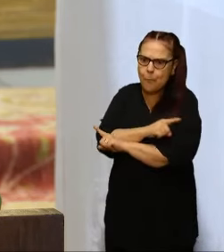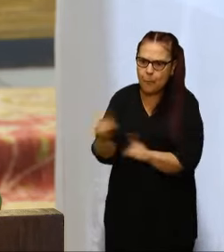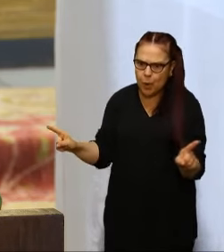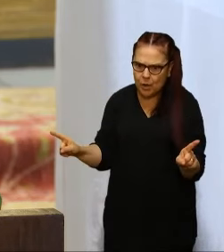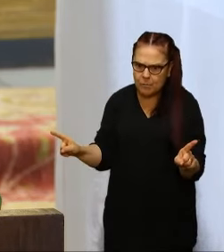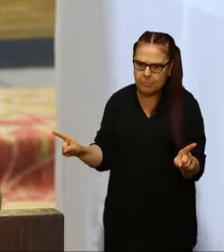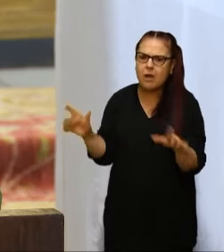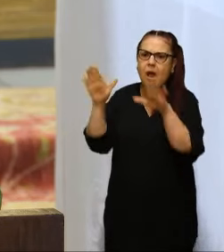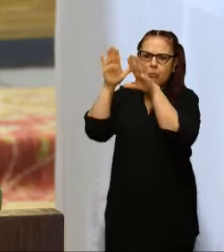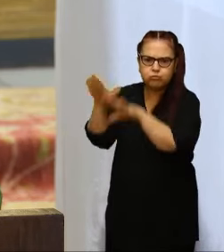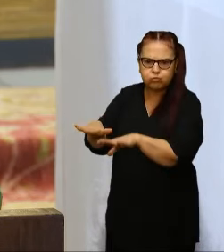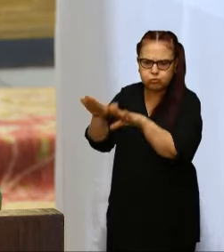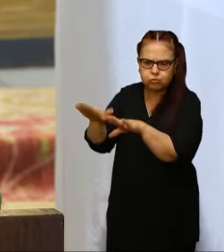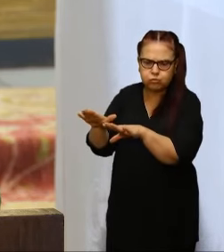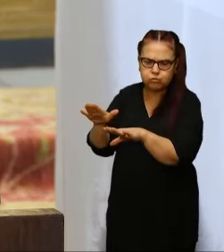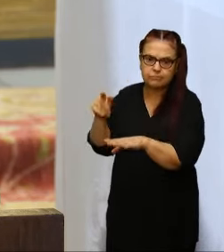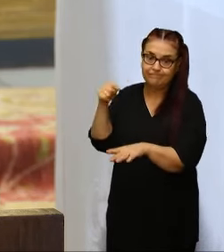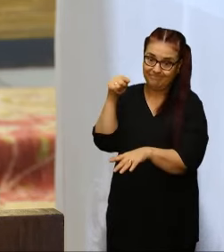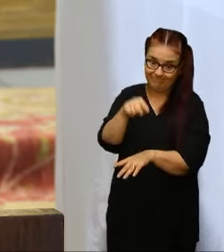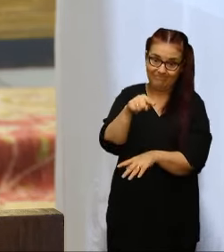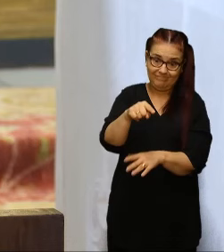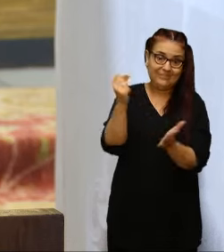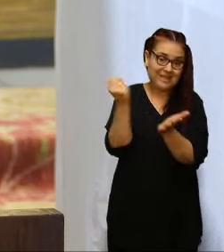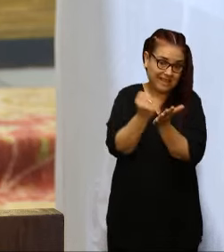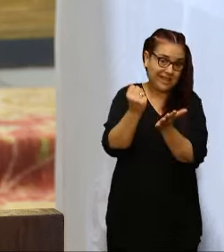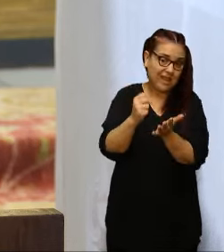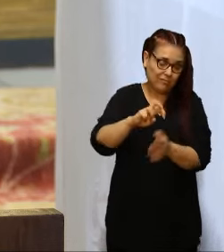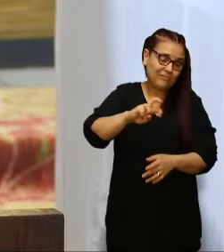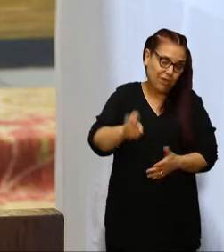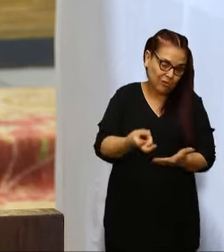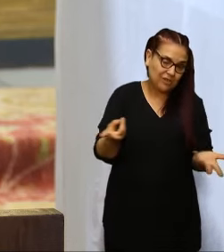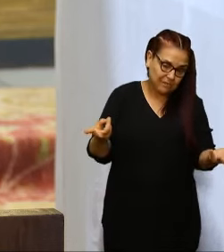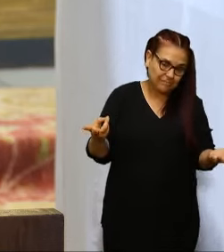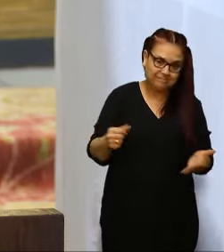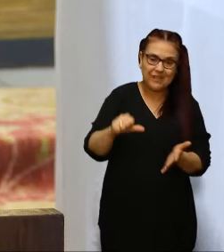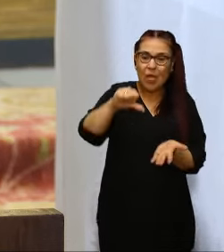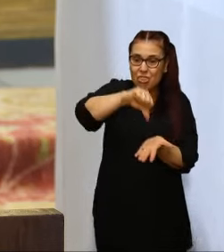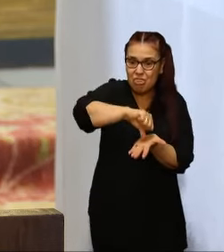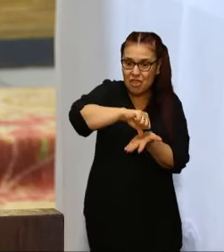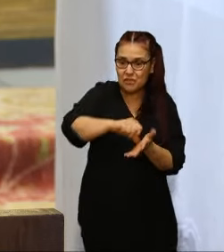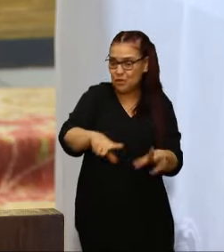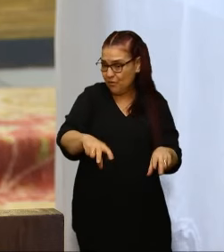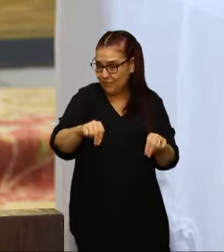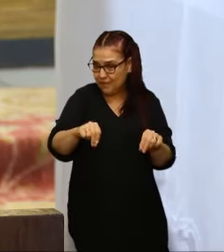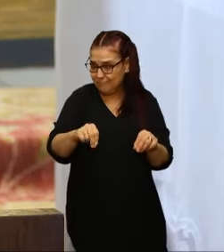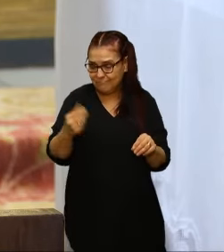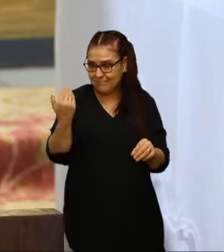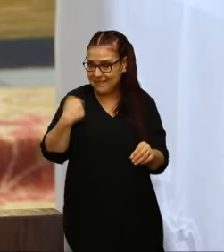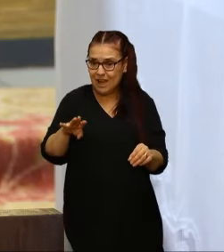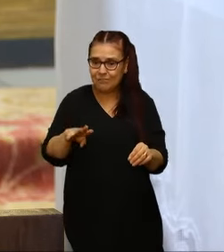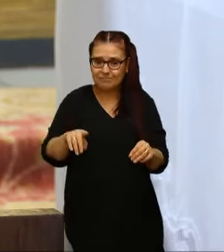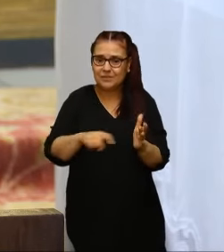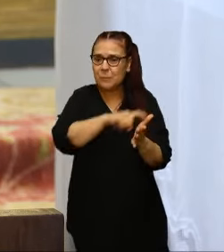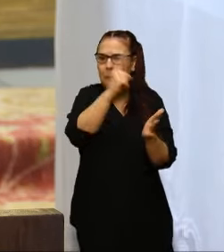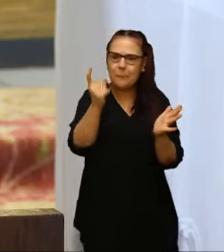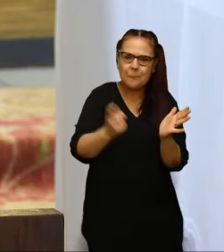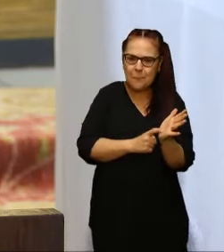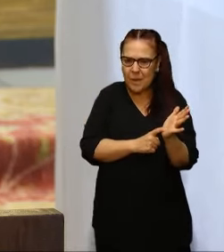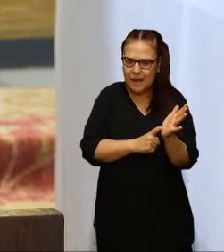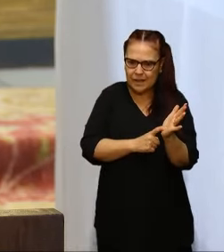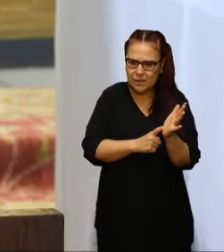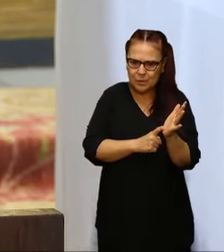de adoración. Este es el centro de ese fin. Y cuando llega a la plenitud